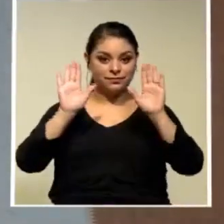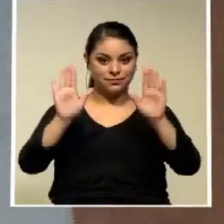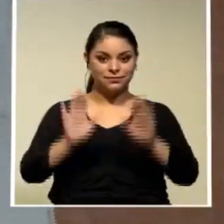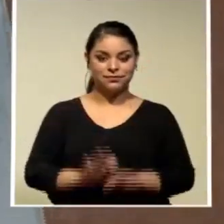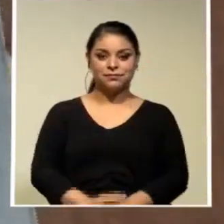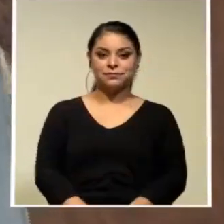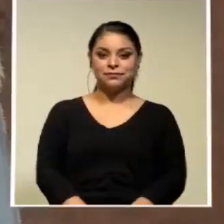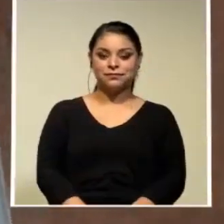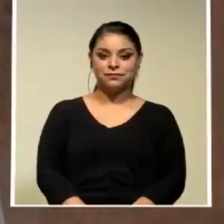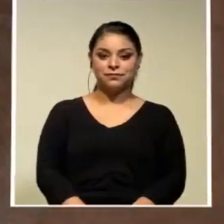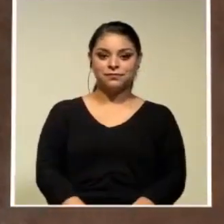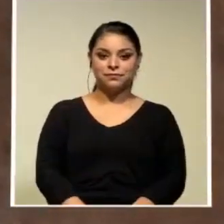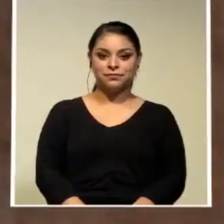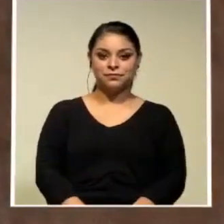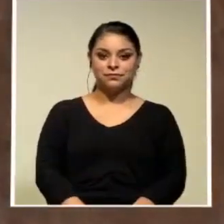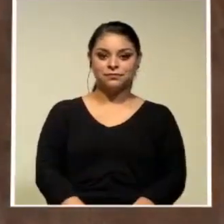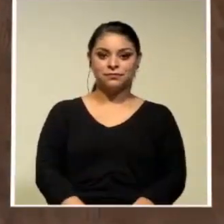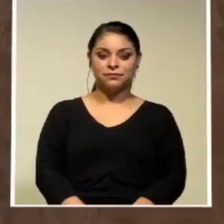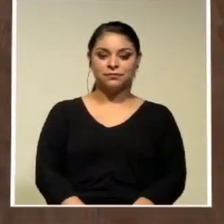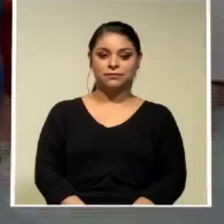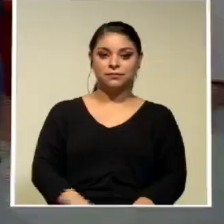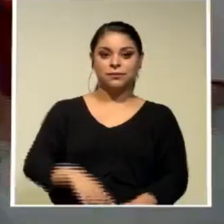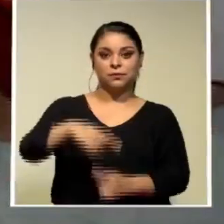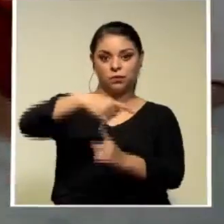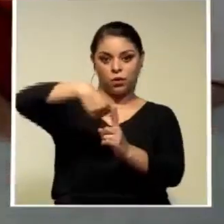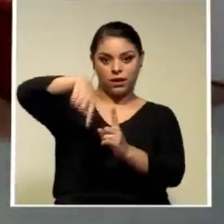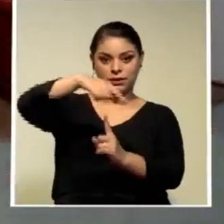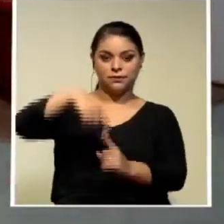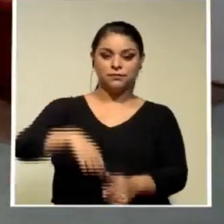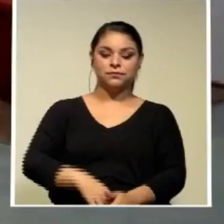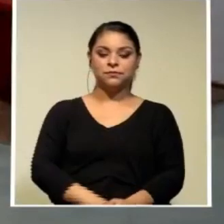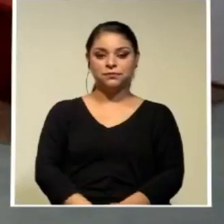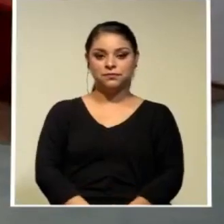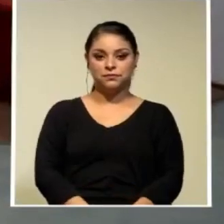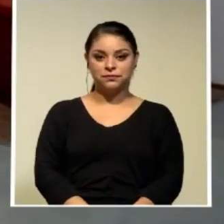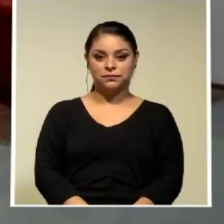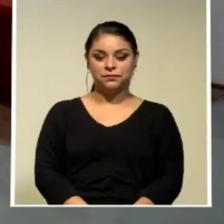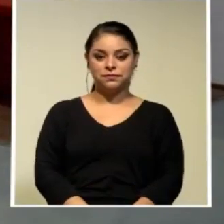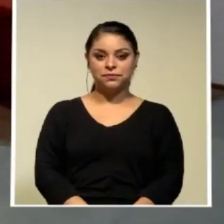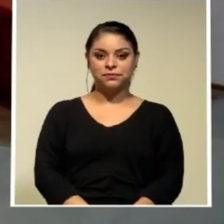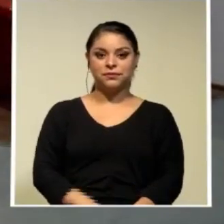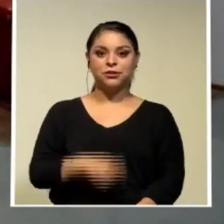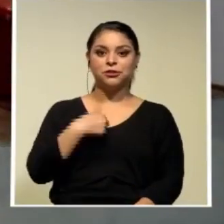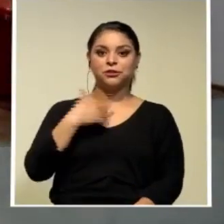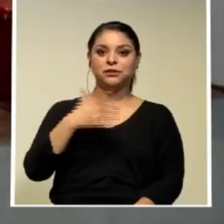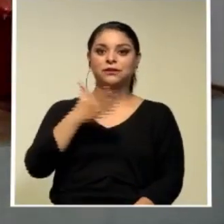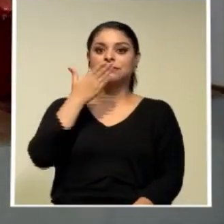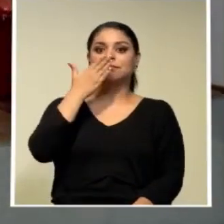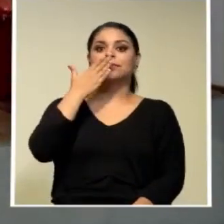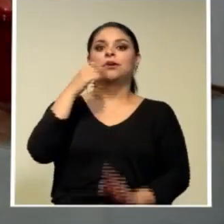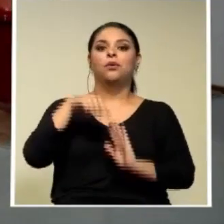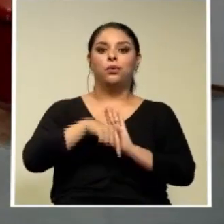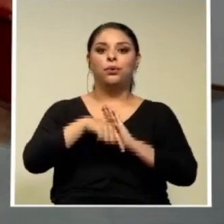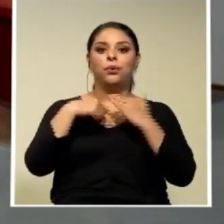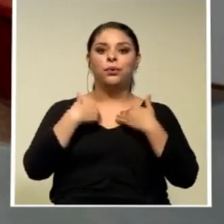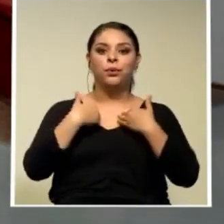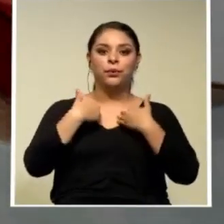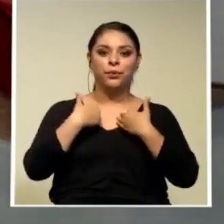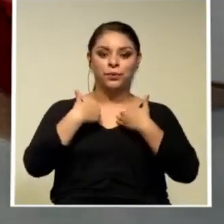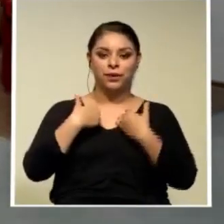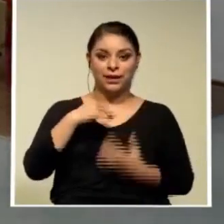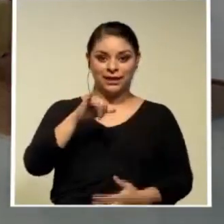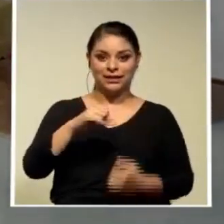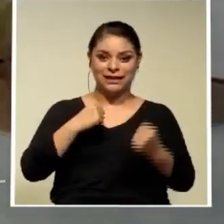Excelente. Y vuelta. Vuelta. Ay. Ya estoy respirando profundo yo con